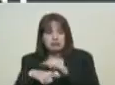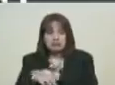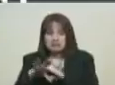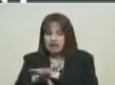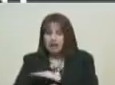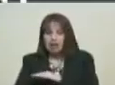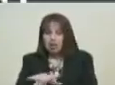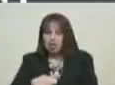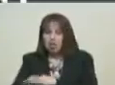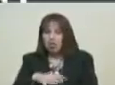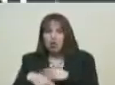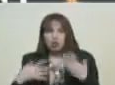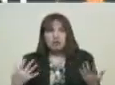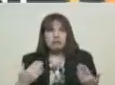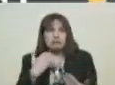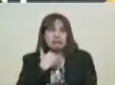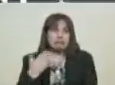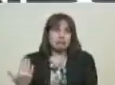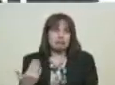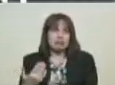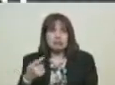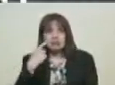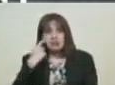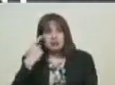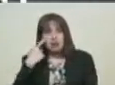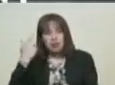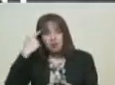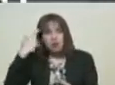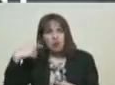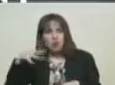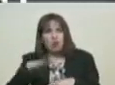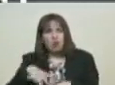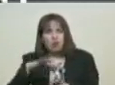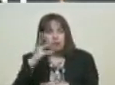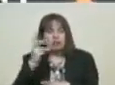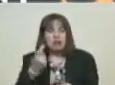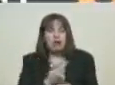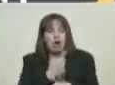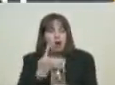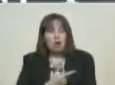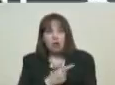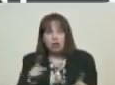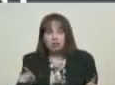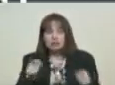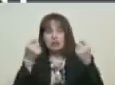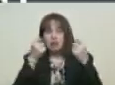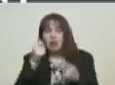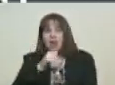momento que lleguemos a la falla y sepamos la magnitud de la falla, informaremos cuántas horas podremos recuperar